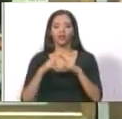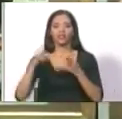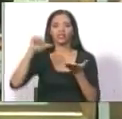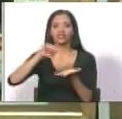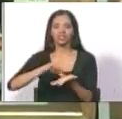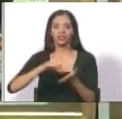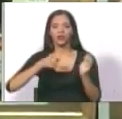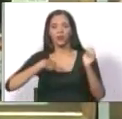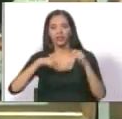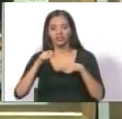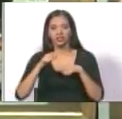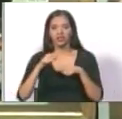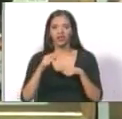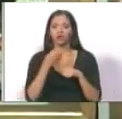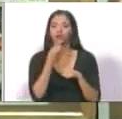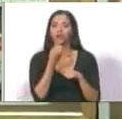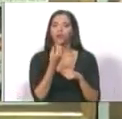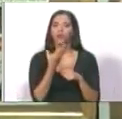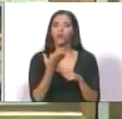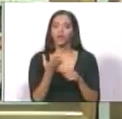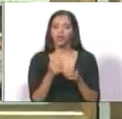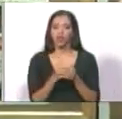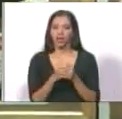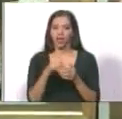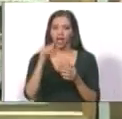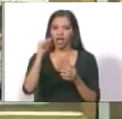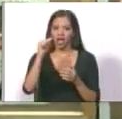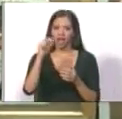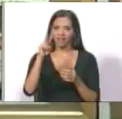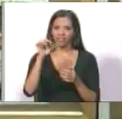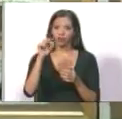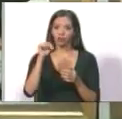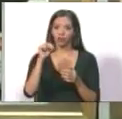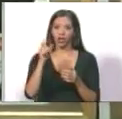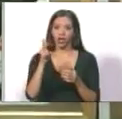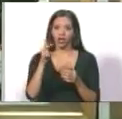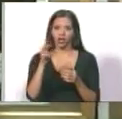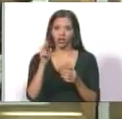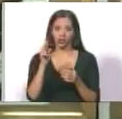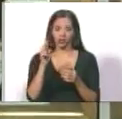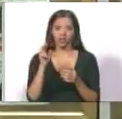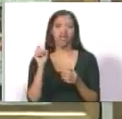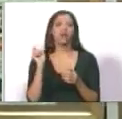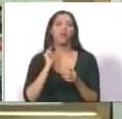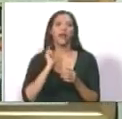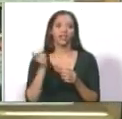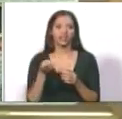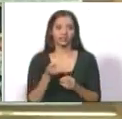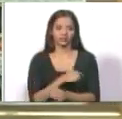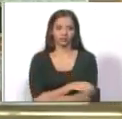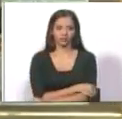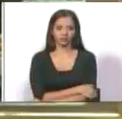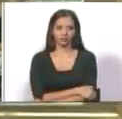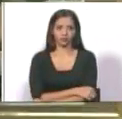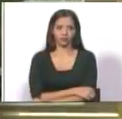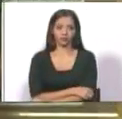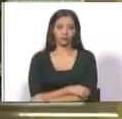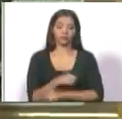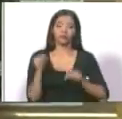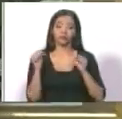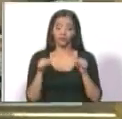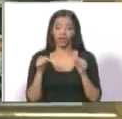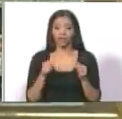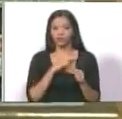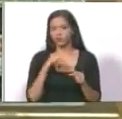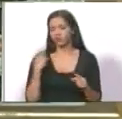comercial Buenaventura en Guarenas. Ahí en ese centro comercial, nosotros teníamos ese centro comercial